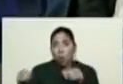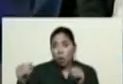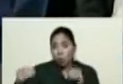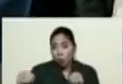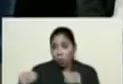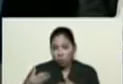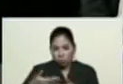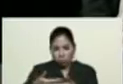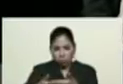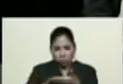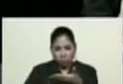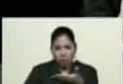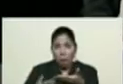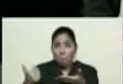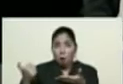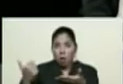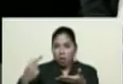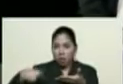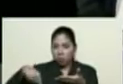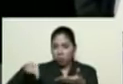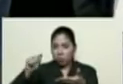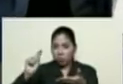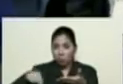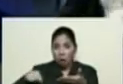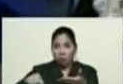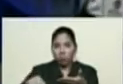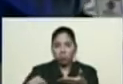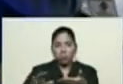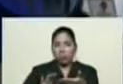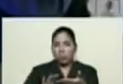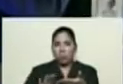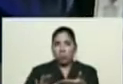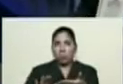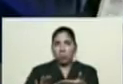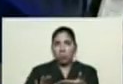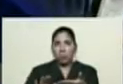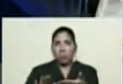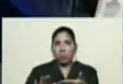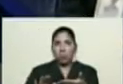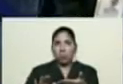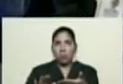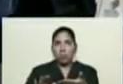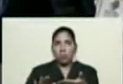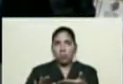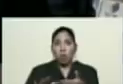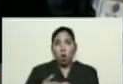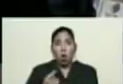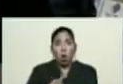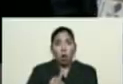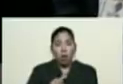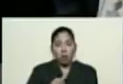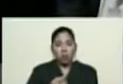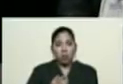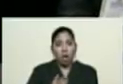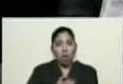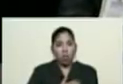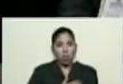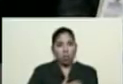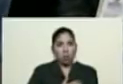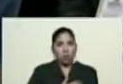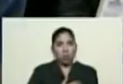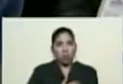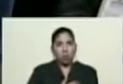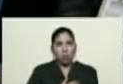los bolígrafos, las plumas para rubricarlos, para firmarlos. Y horas antes estaba